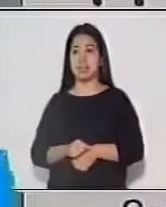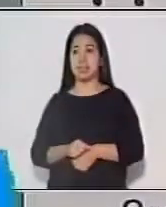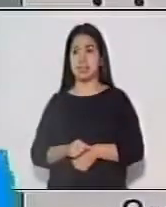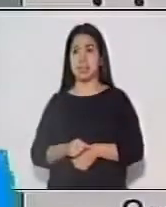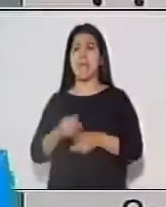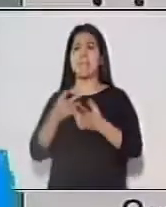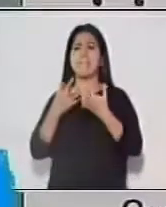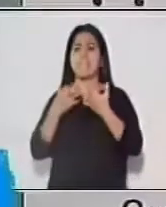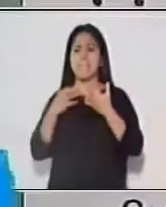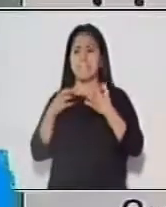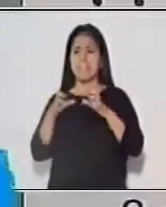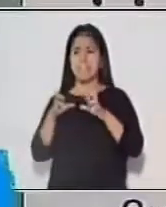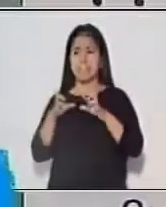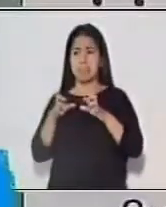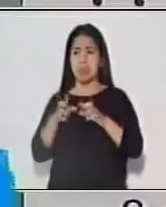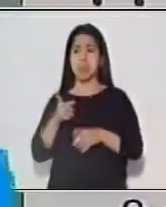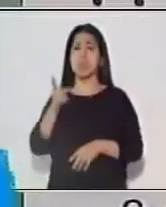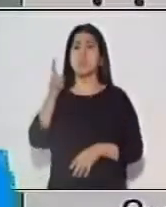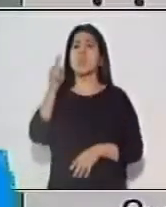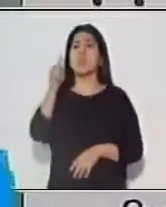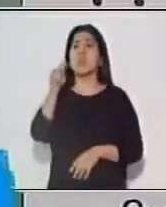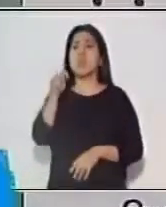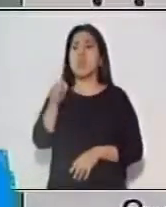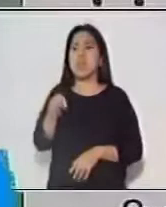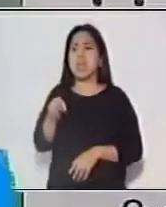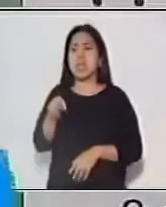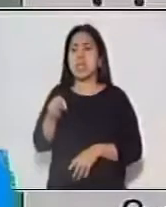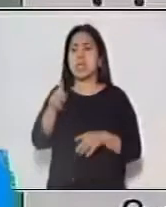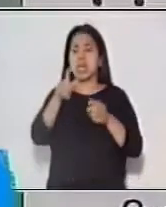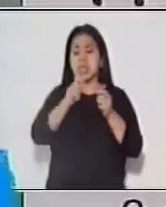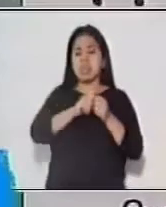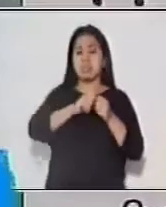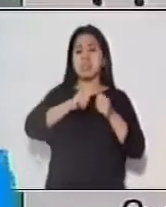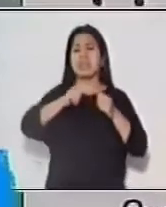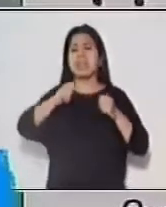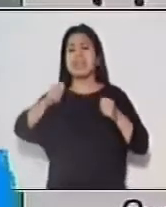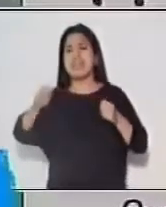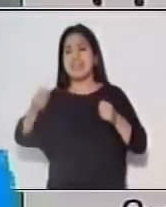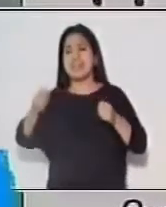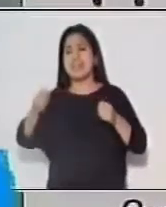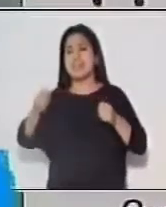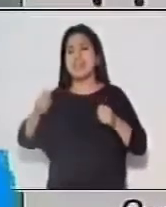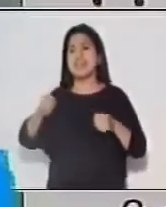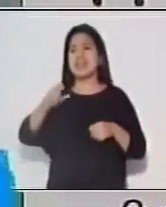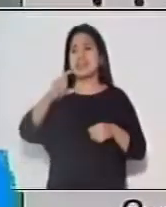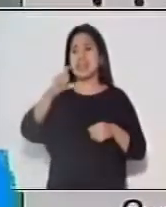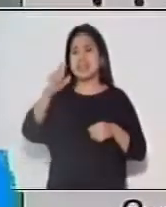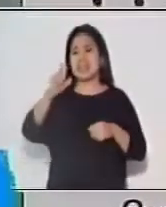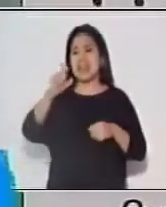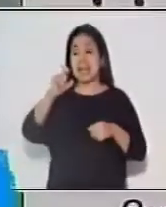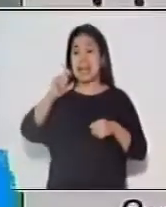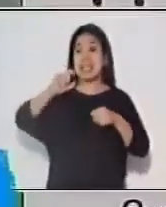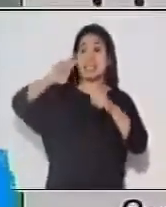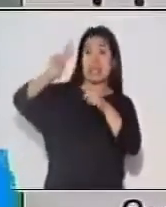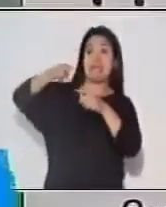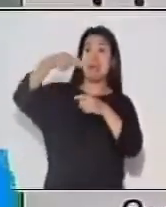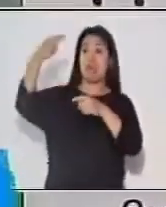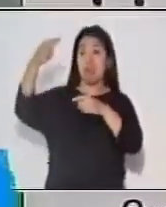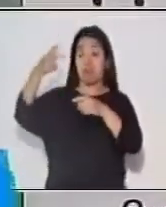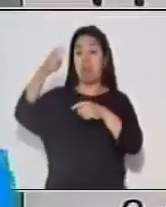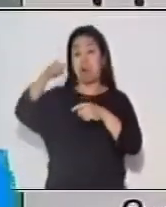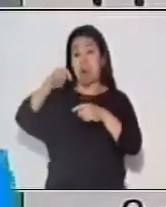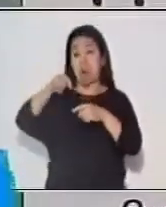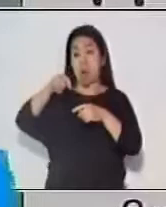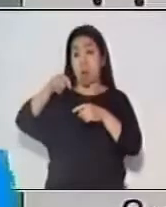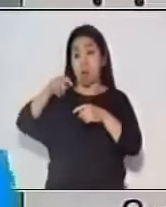Pero aquí la distancia C aparece elevada al cuadrado. Vamos a sacar las raíces cuadradas